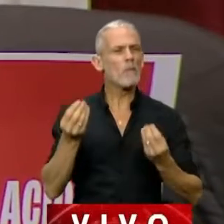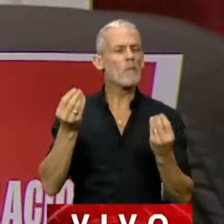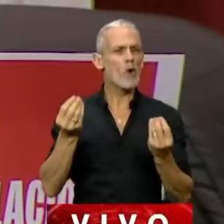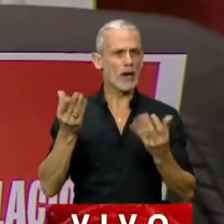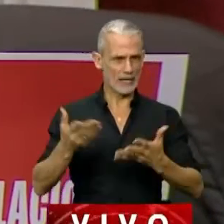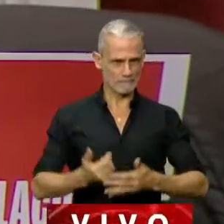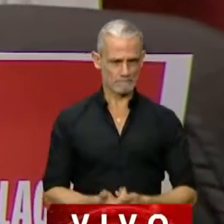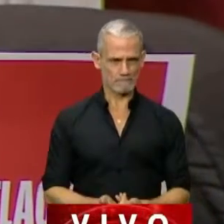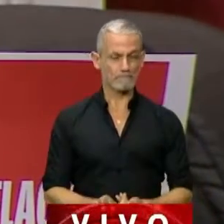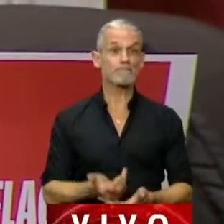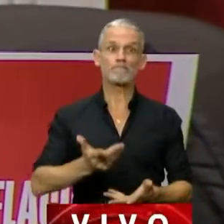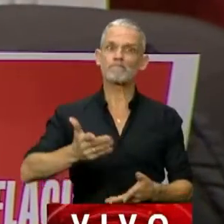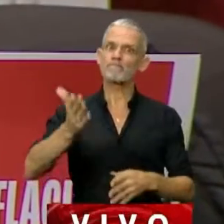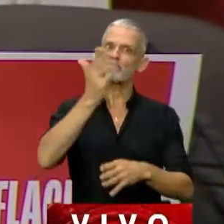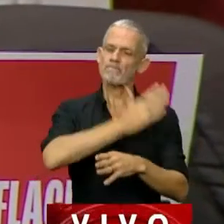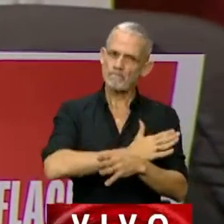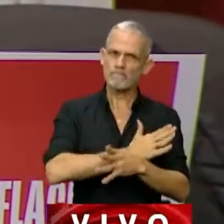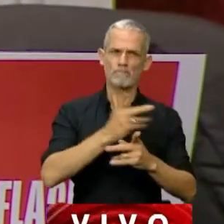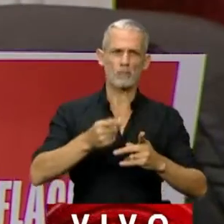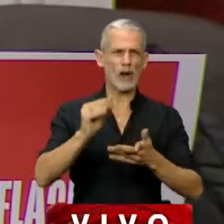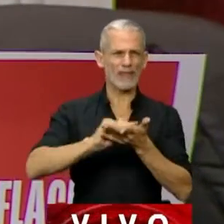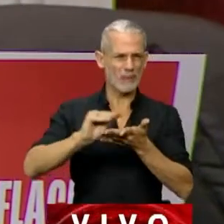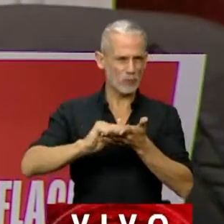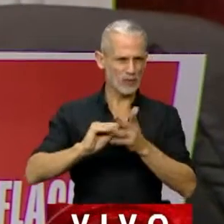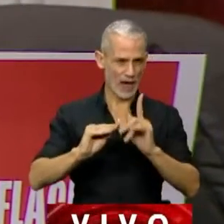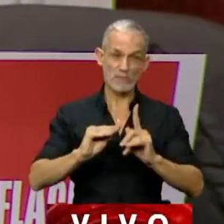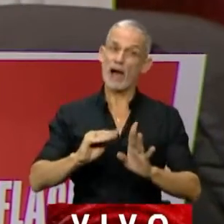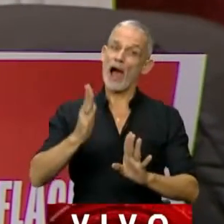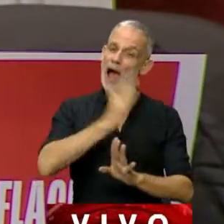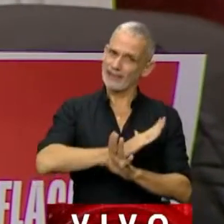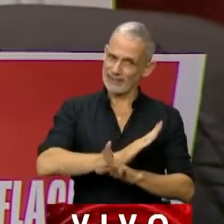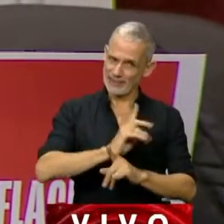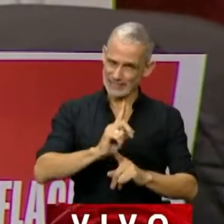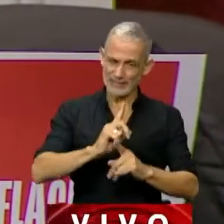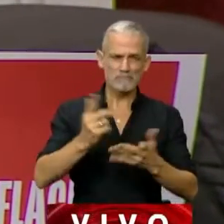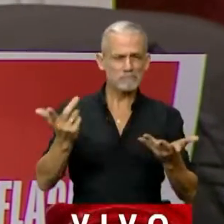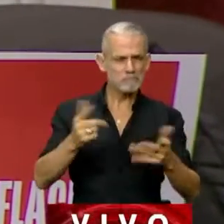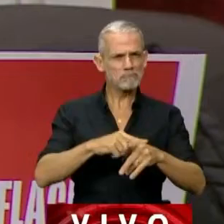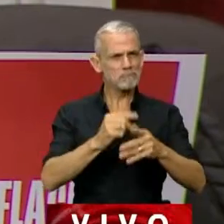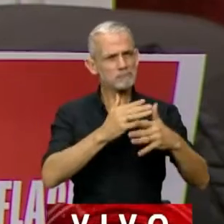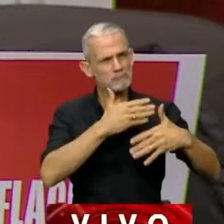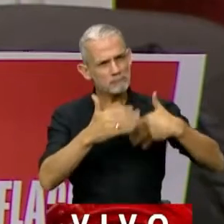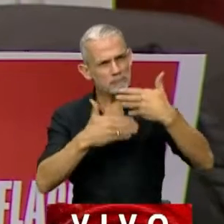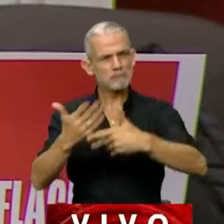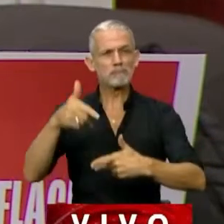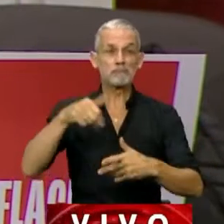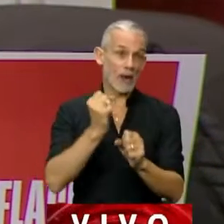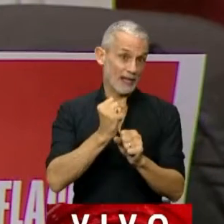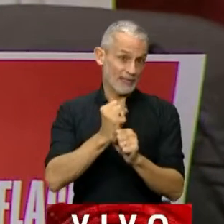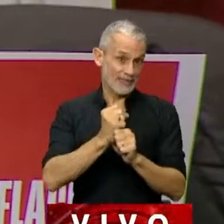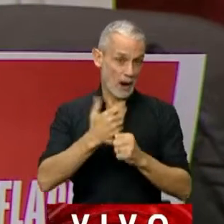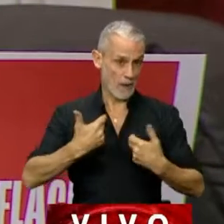que antes de ser diputada y mientras el desarrollo de esta